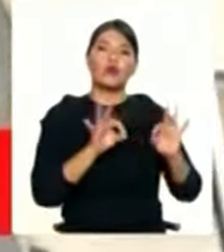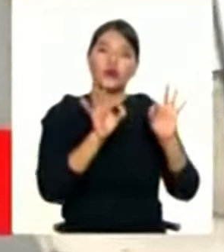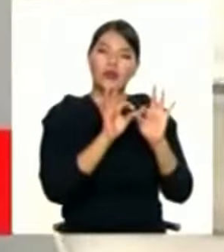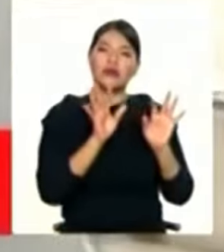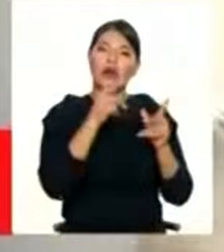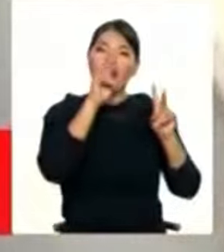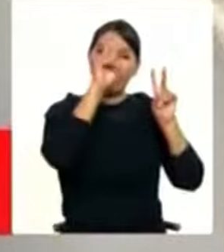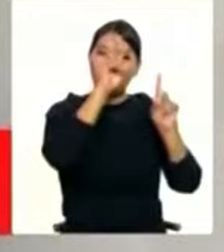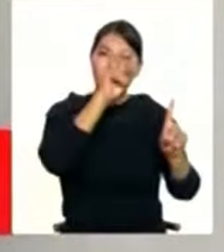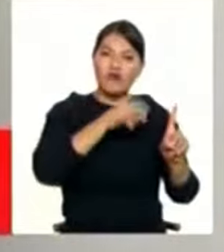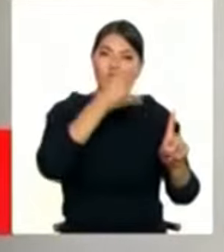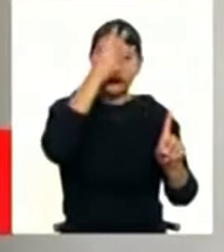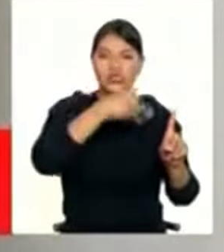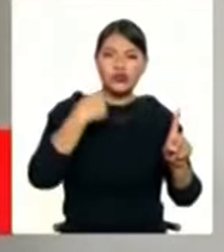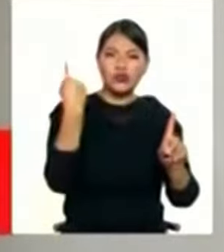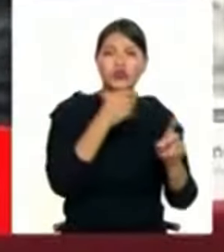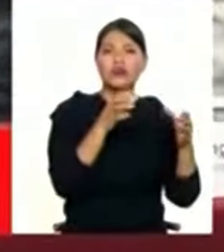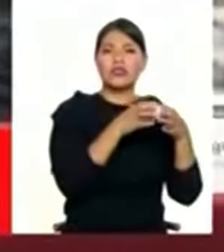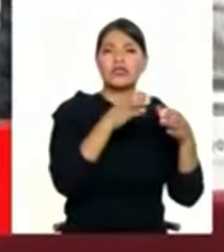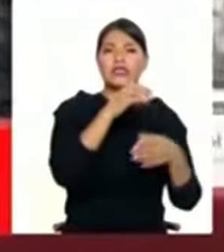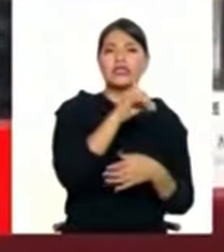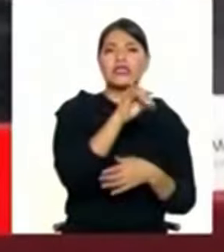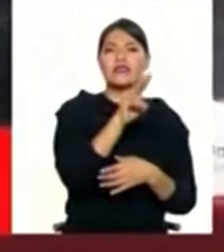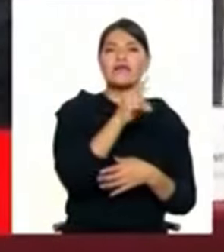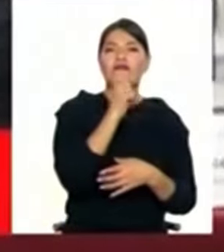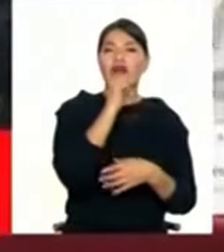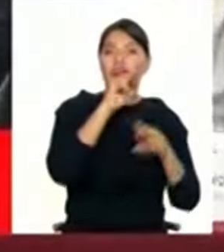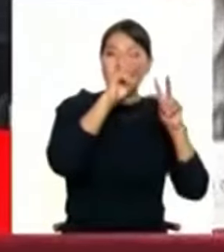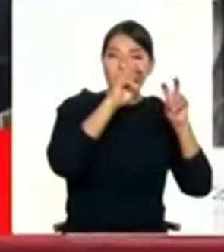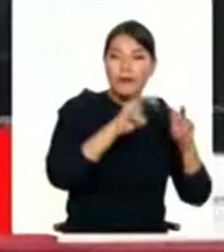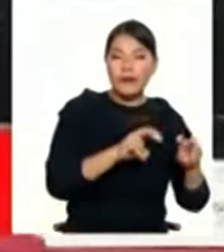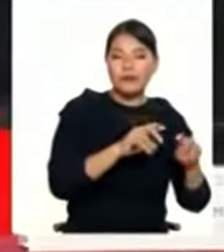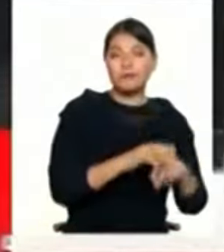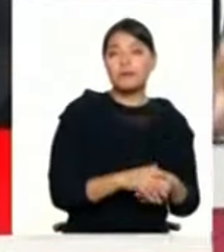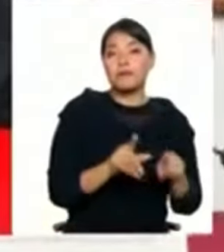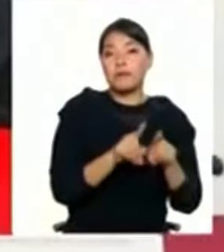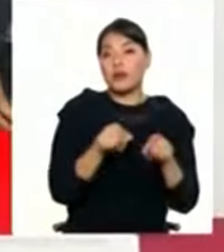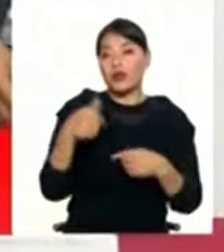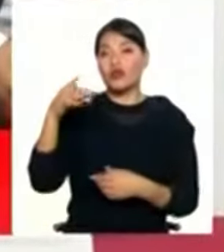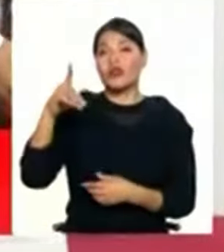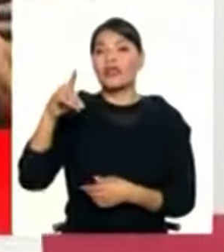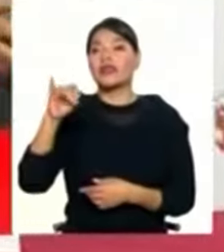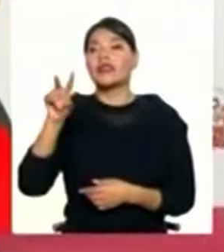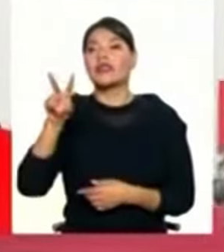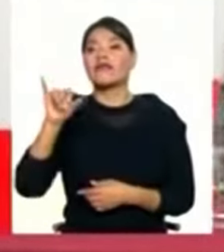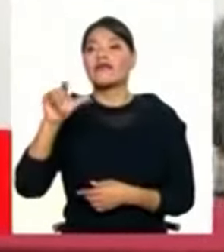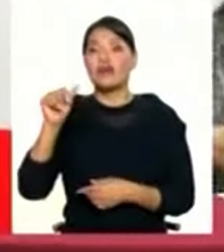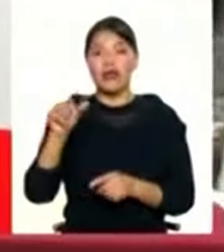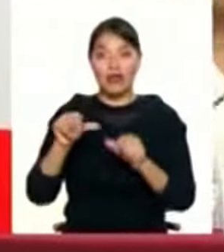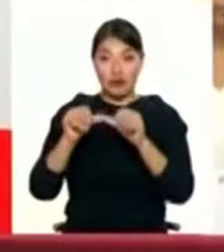para investigar a esta división policial. Sin embargo, precisó que la DIVIAC no desaparecerá.